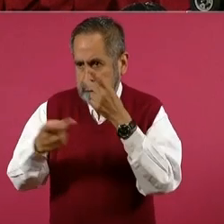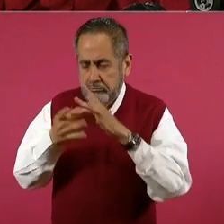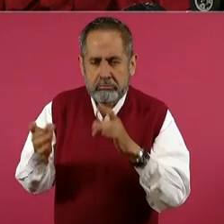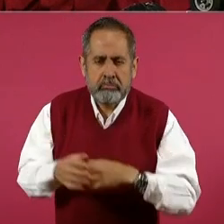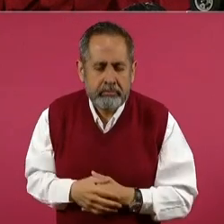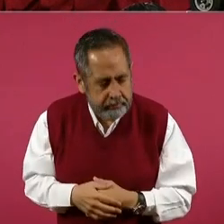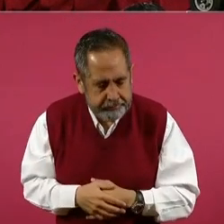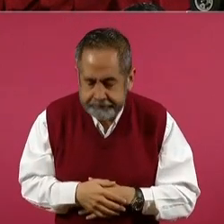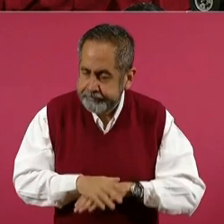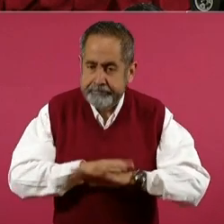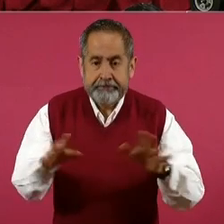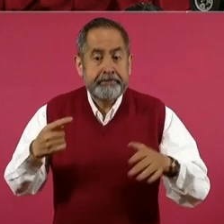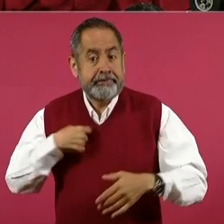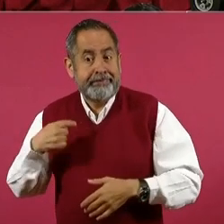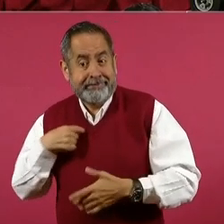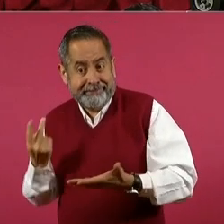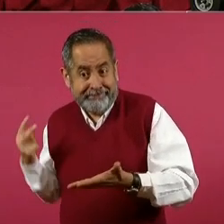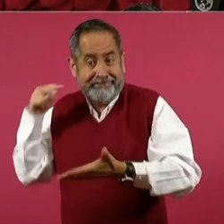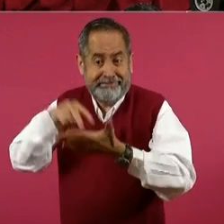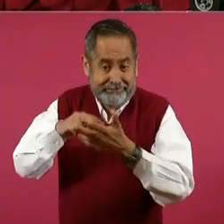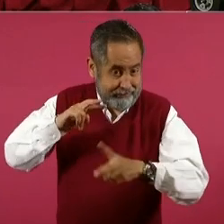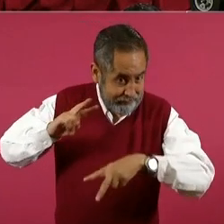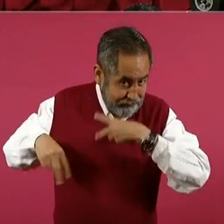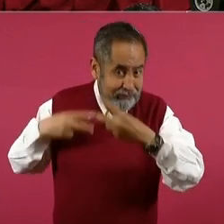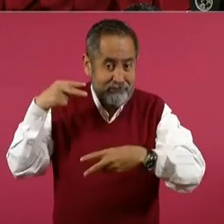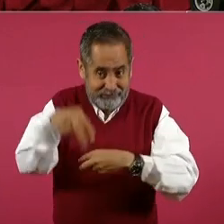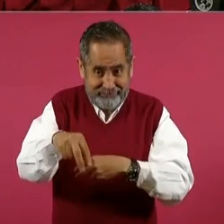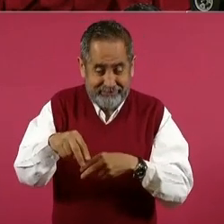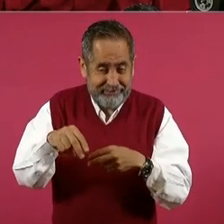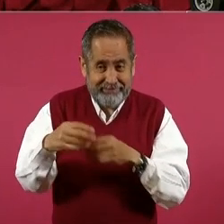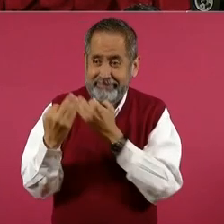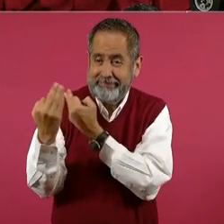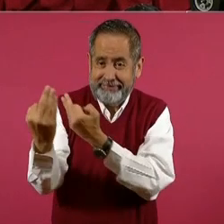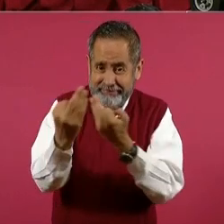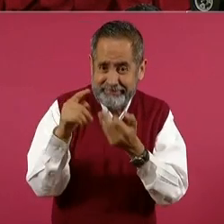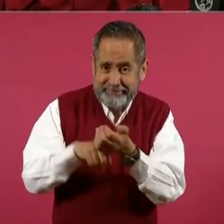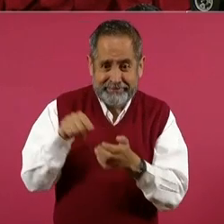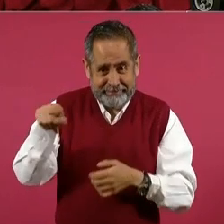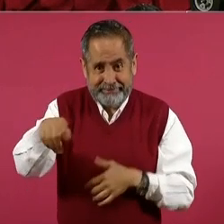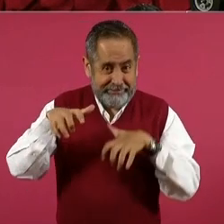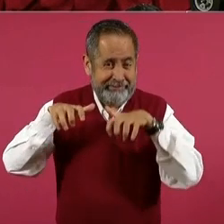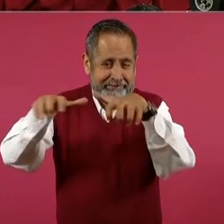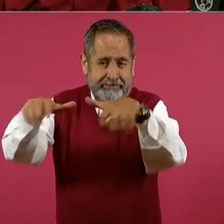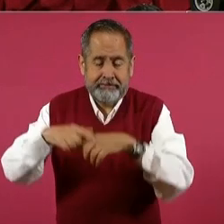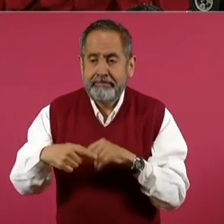ya les llevé el expediente. Digo, miren,